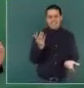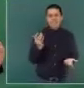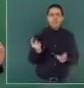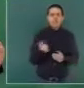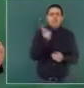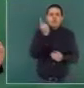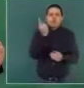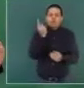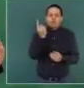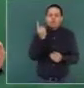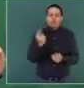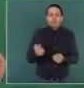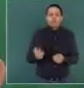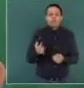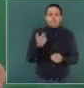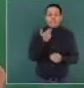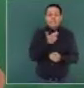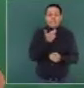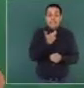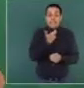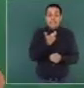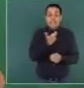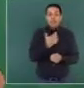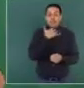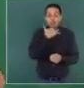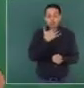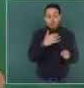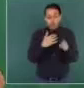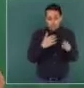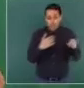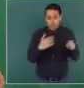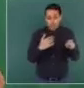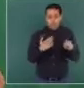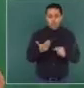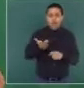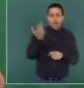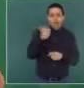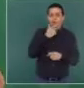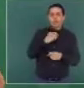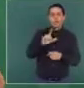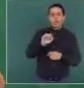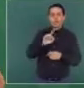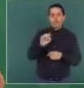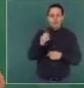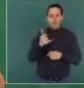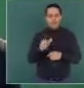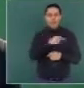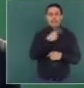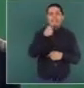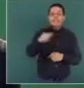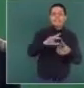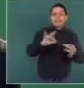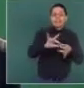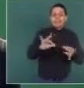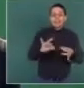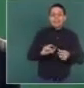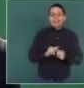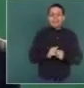ilícita que está denunciando el señor Lozoya, donde cobraron